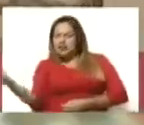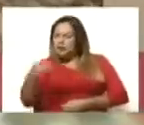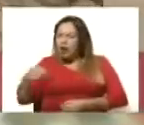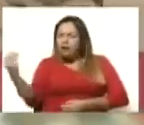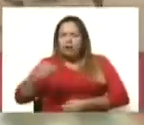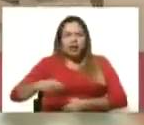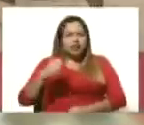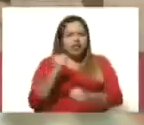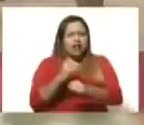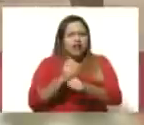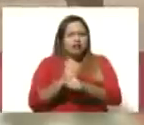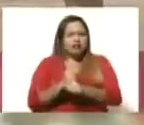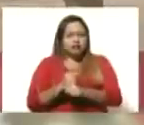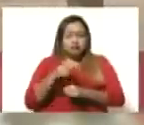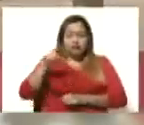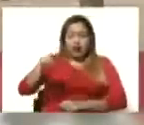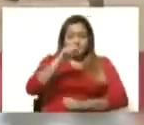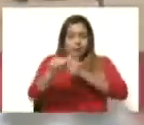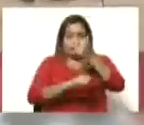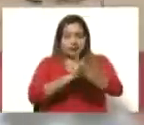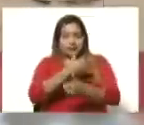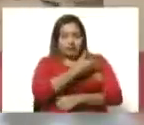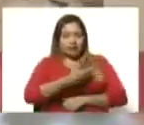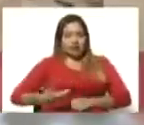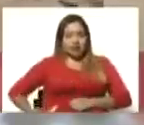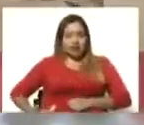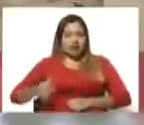trabajo, señora vicepresidenta.